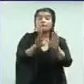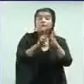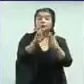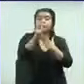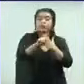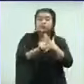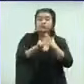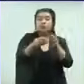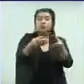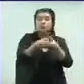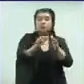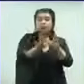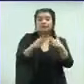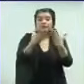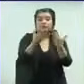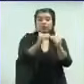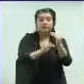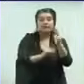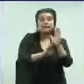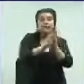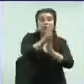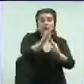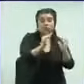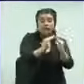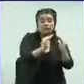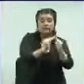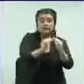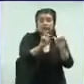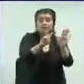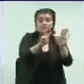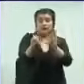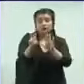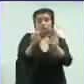de desarrollo de la vivienda, que con